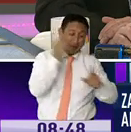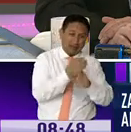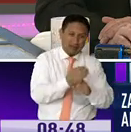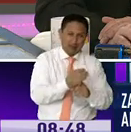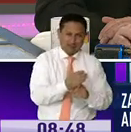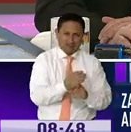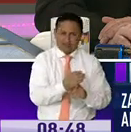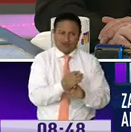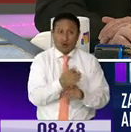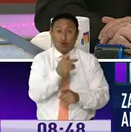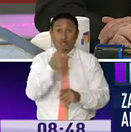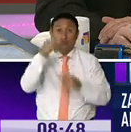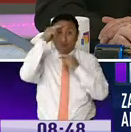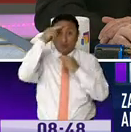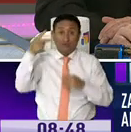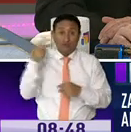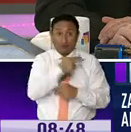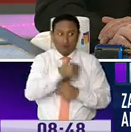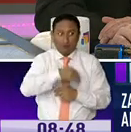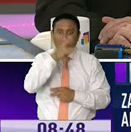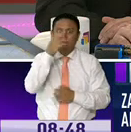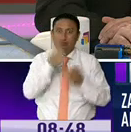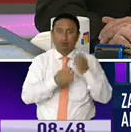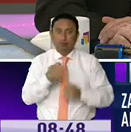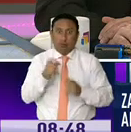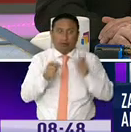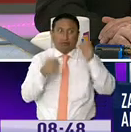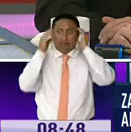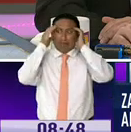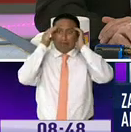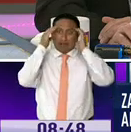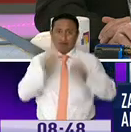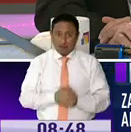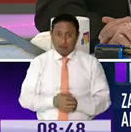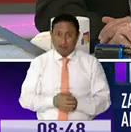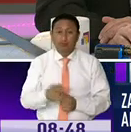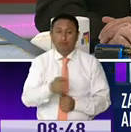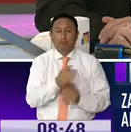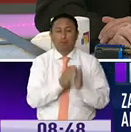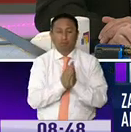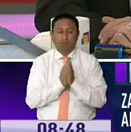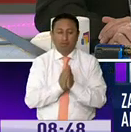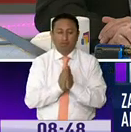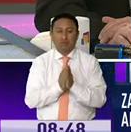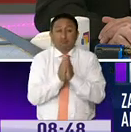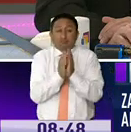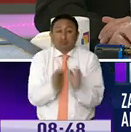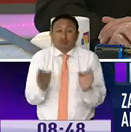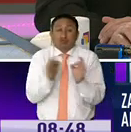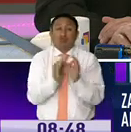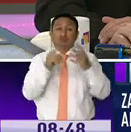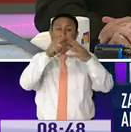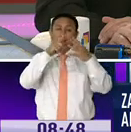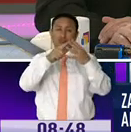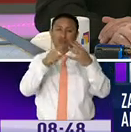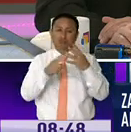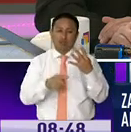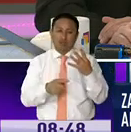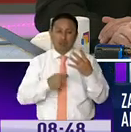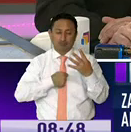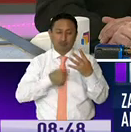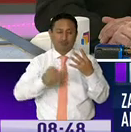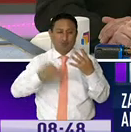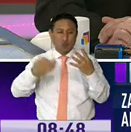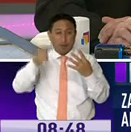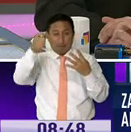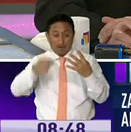generar noticias falsas que generan mayor crisis y estrés colectivo. Entonces, ese es un pedido quizás fundamental en cuatro frentes y que yo estoy seguro que si